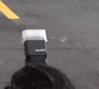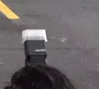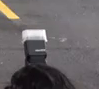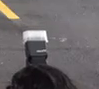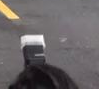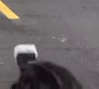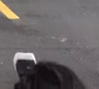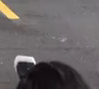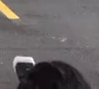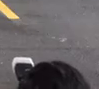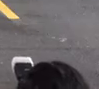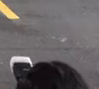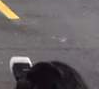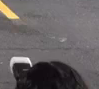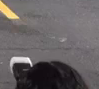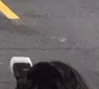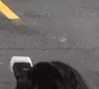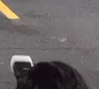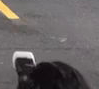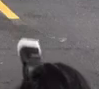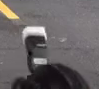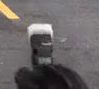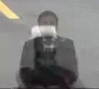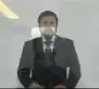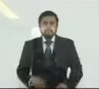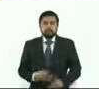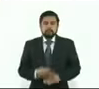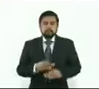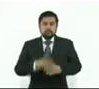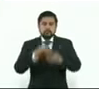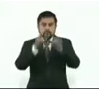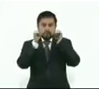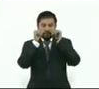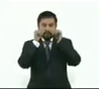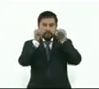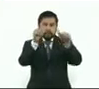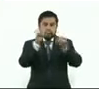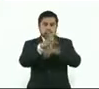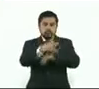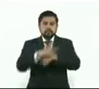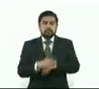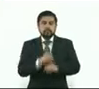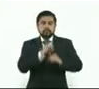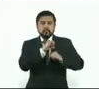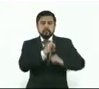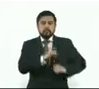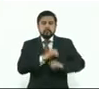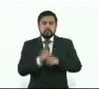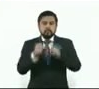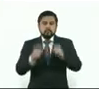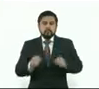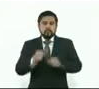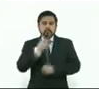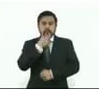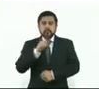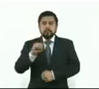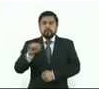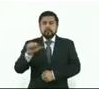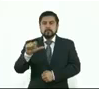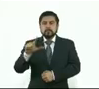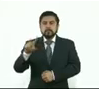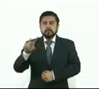Escuchemos las palabras del presidente del Consejo Ciudadano para la Seguridad y Justicia de la Ciudad de México, Salvador Guerrero Chiprés.